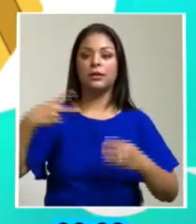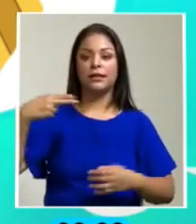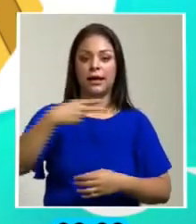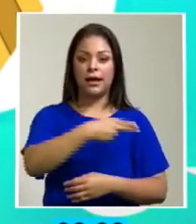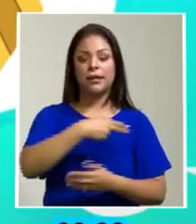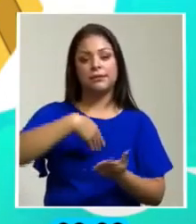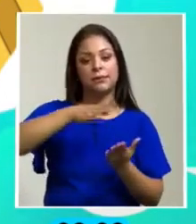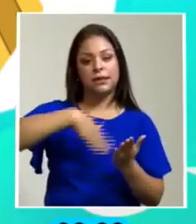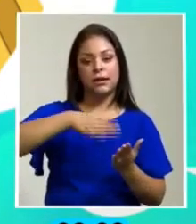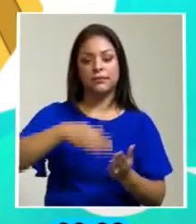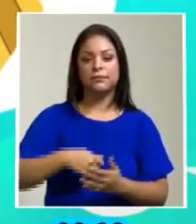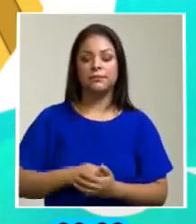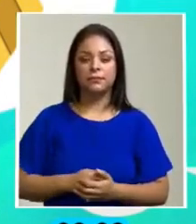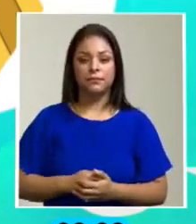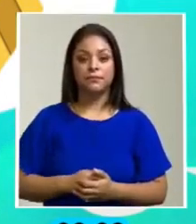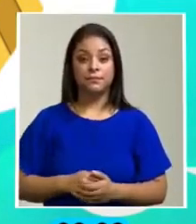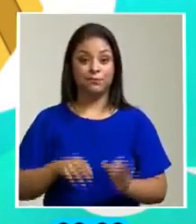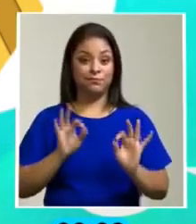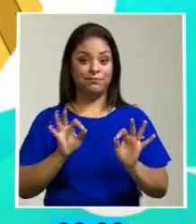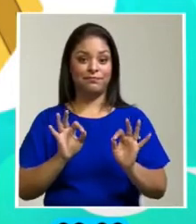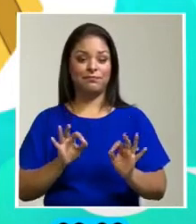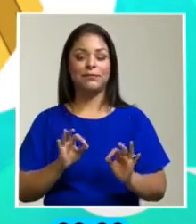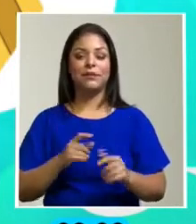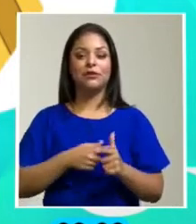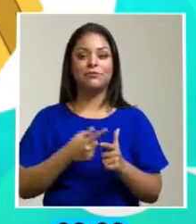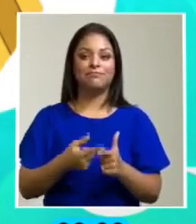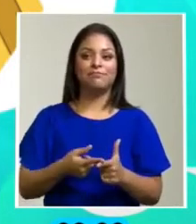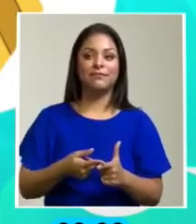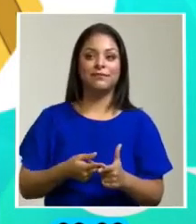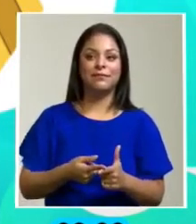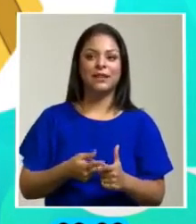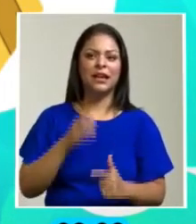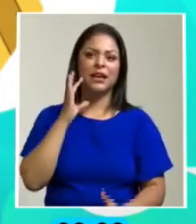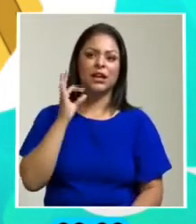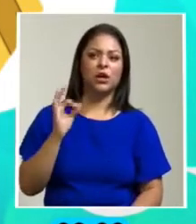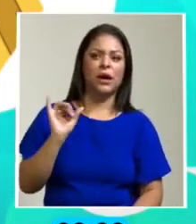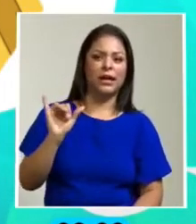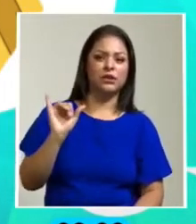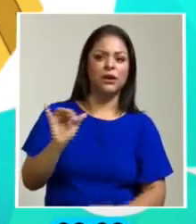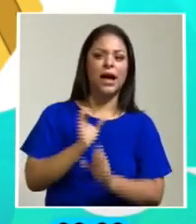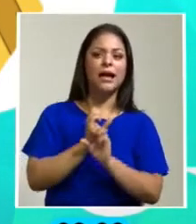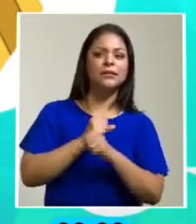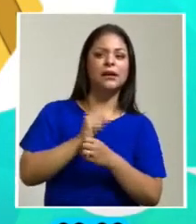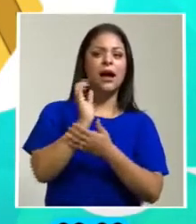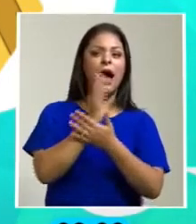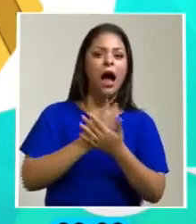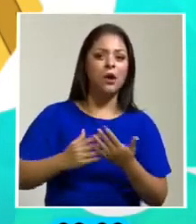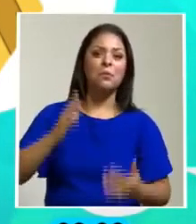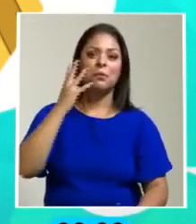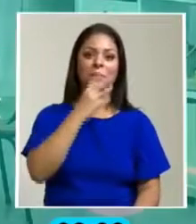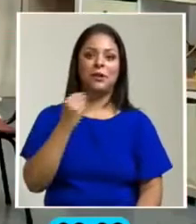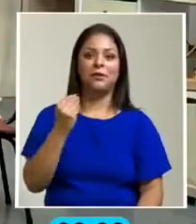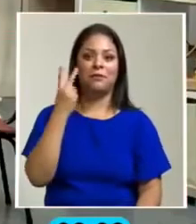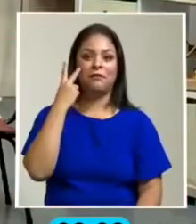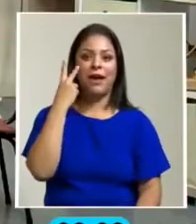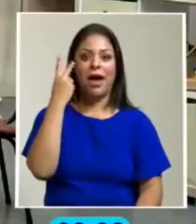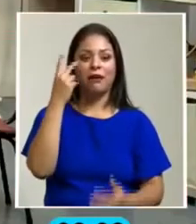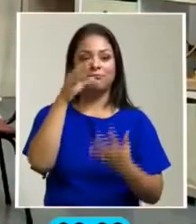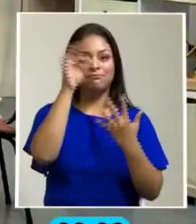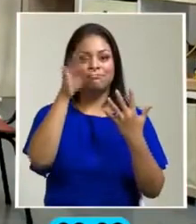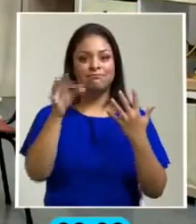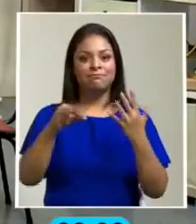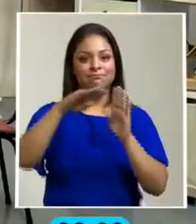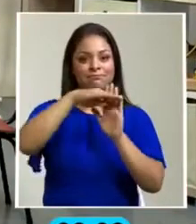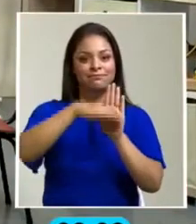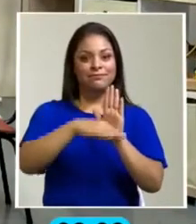pinceles. Muy bien, entonces yo creo que vamos a tener que hacer, elaborar algo muy lindo, porque vean todas las opciones que tenemos